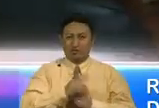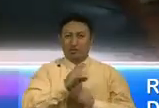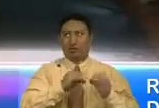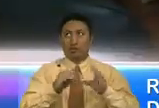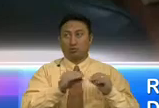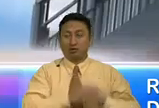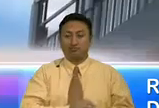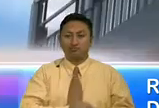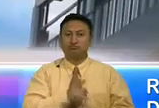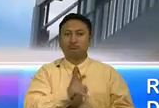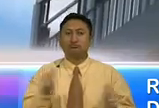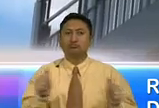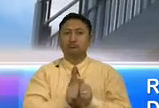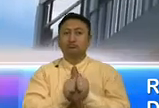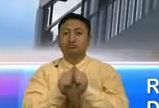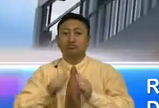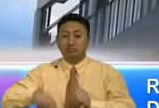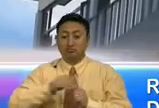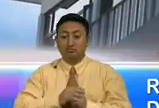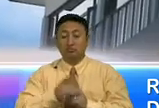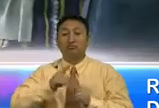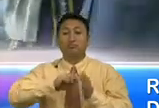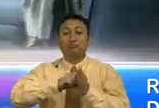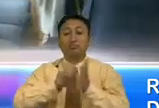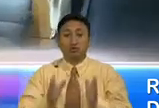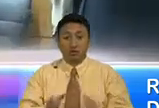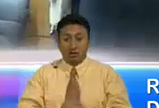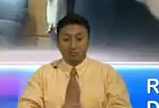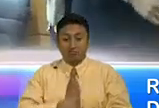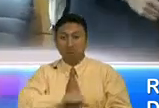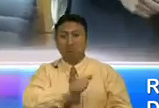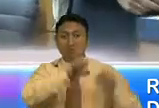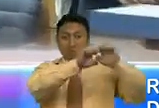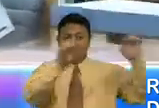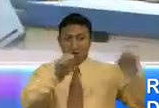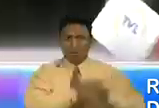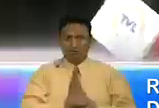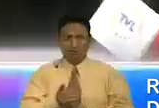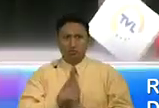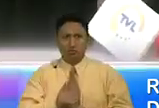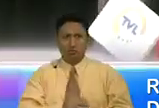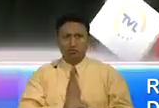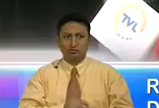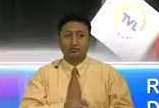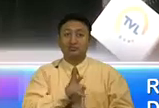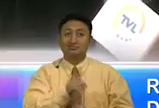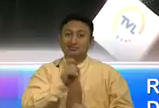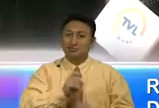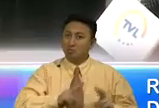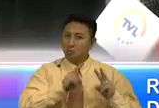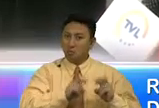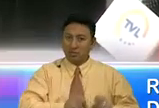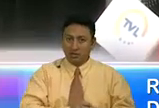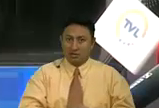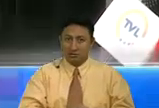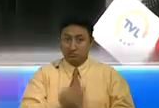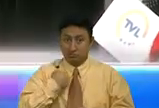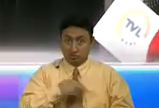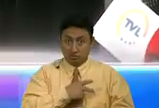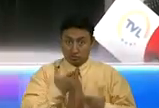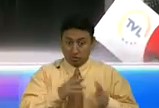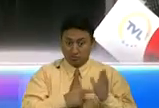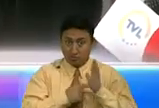Unidas debían haberse hecho por la Contraloría y no por entidades ajenas al Estado ecuatoriano. Tiene que investigarse todos los temas. Nosotros hemos señalado